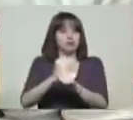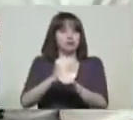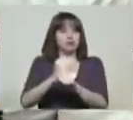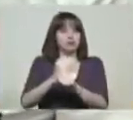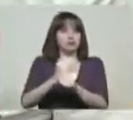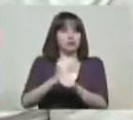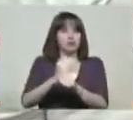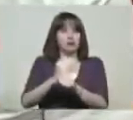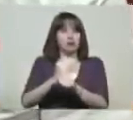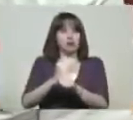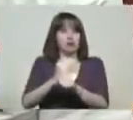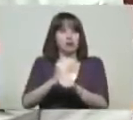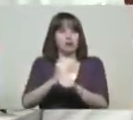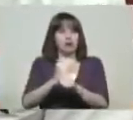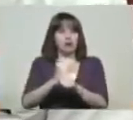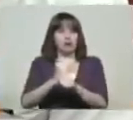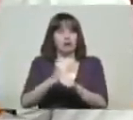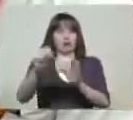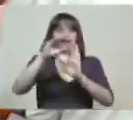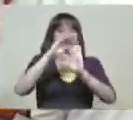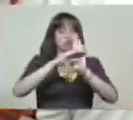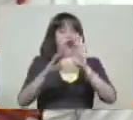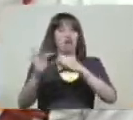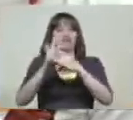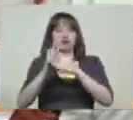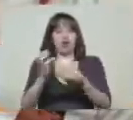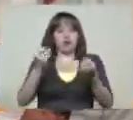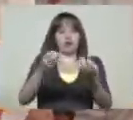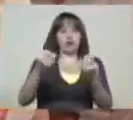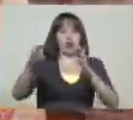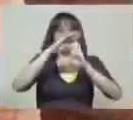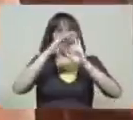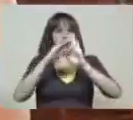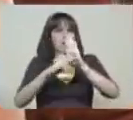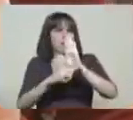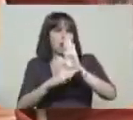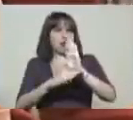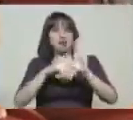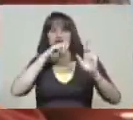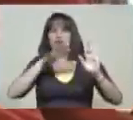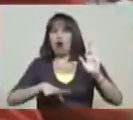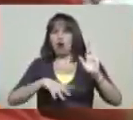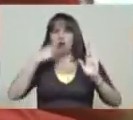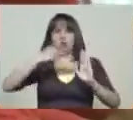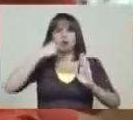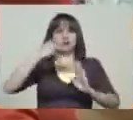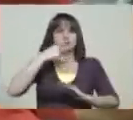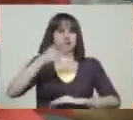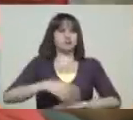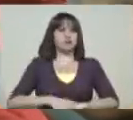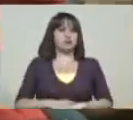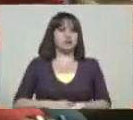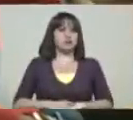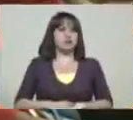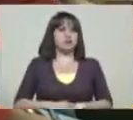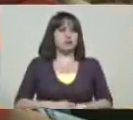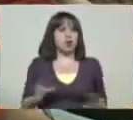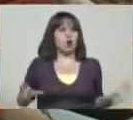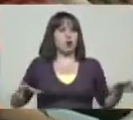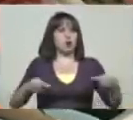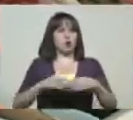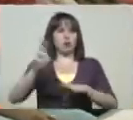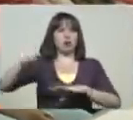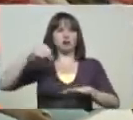no le dimos funciones al Consejo Político Consultivo, con líderes políticos históricos, con intelectuales, y los equipos